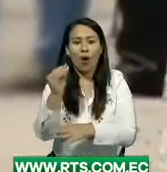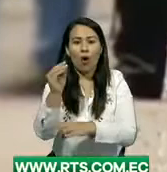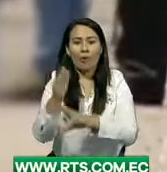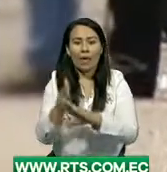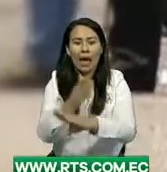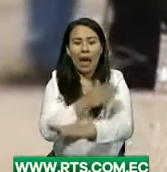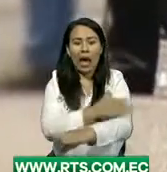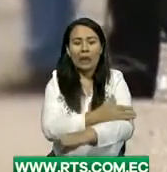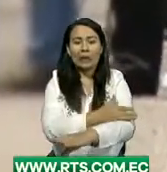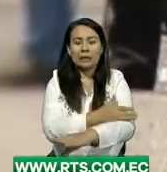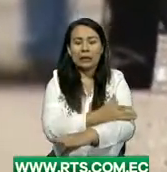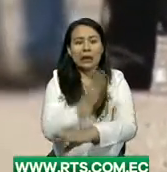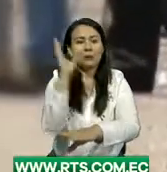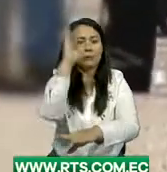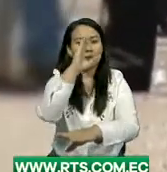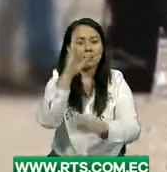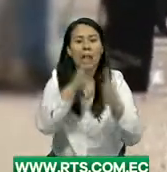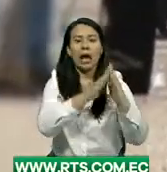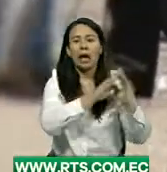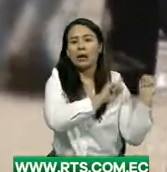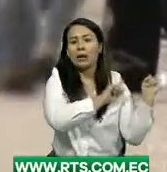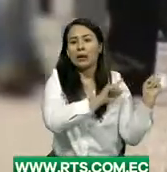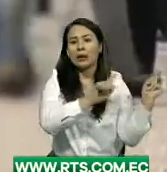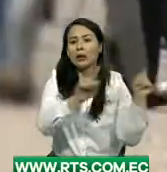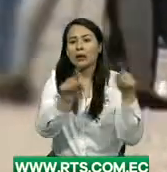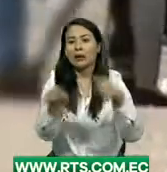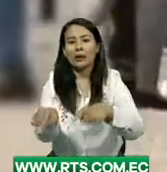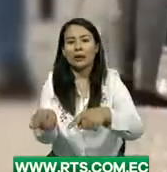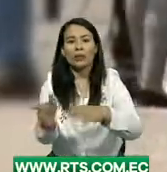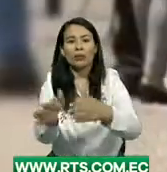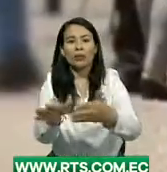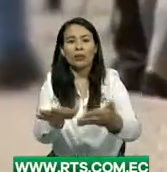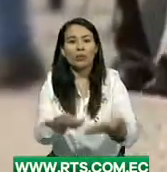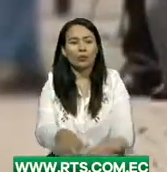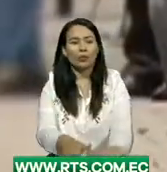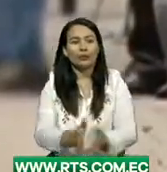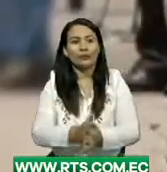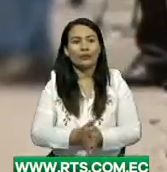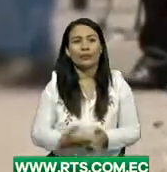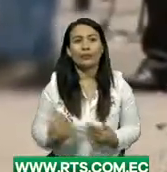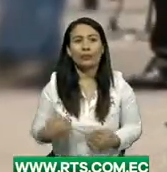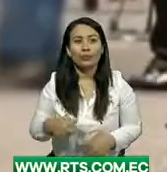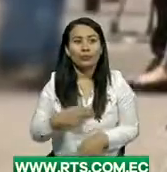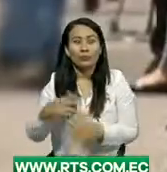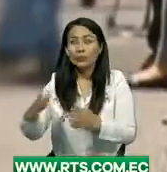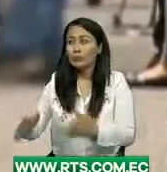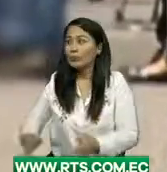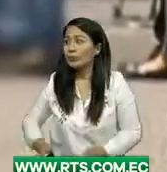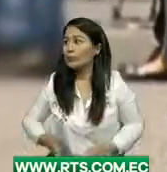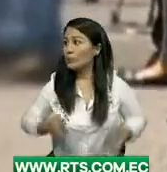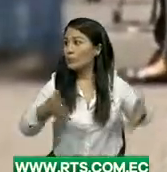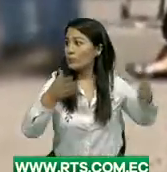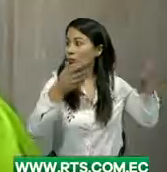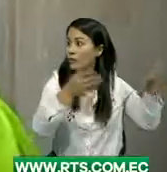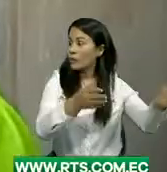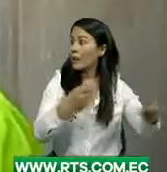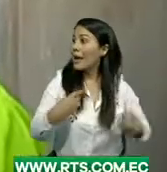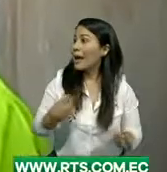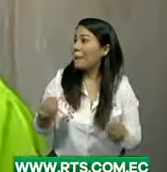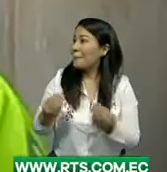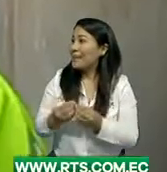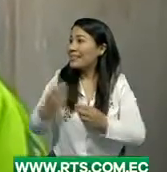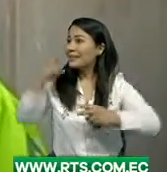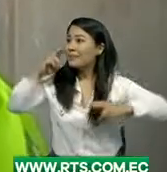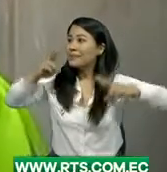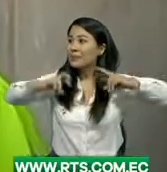horas antes de su domicilio y que aquí perdió la vida vamos en este momento a la morgue porque si el caso de que estas distancias cortas pueden haber